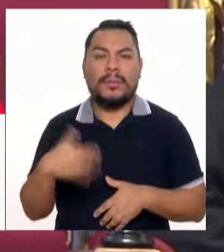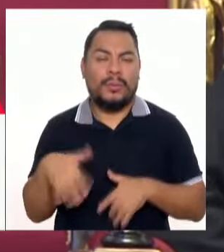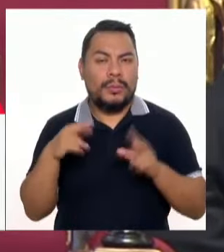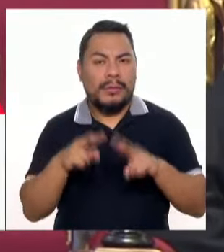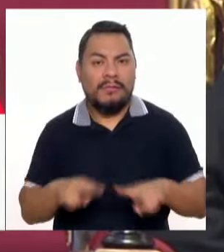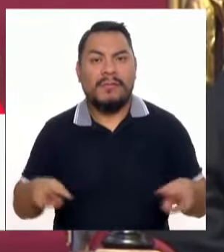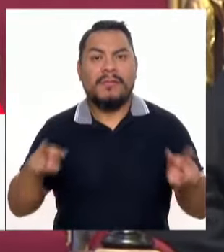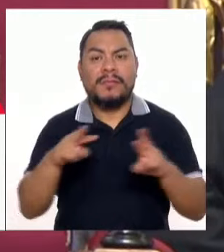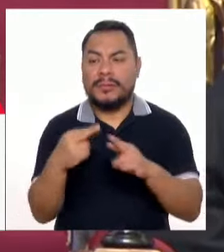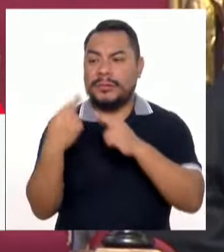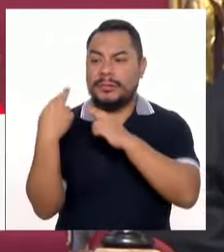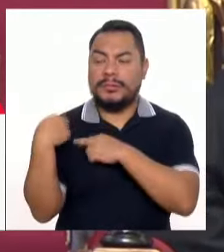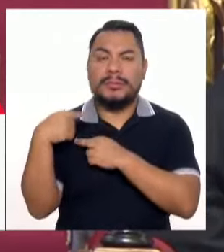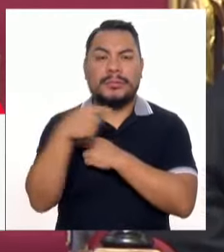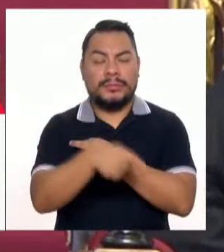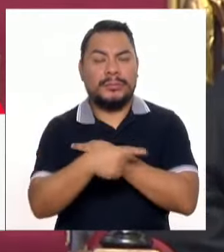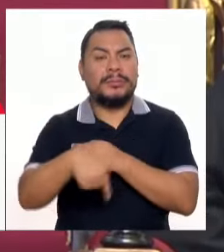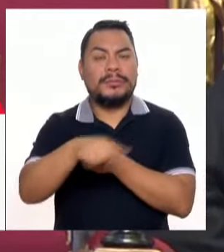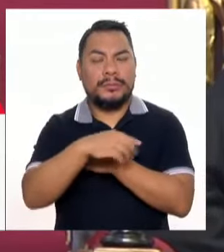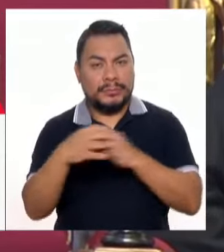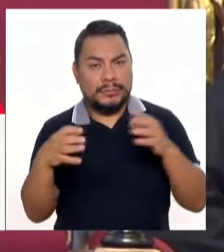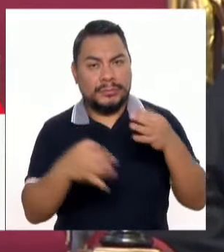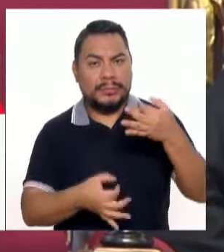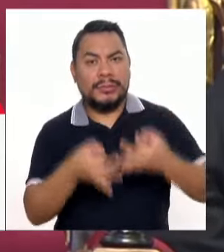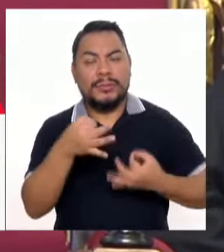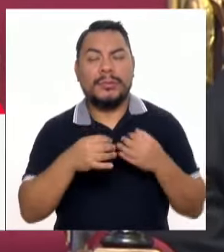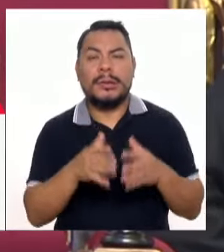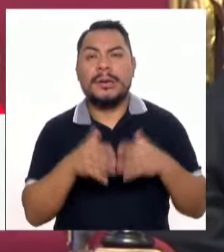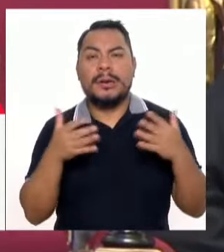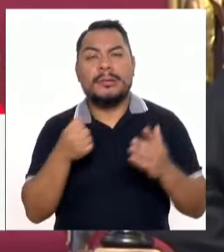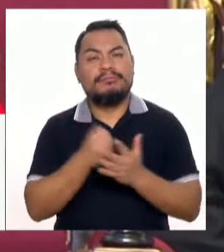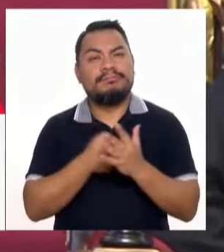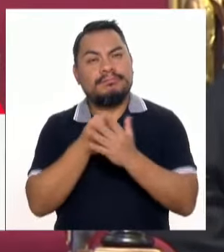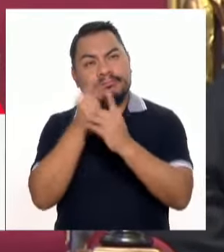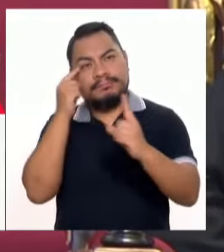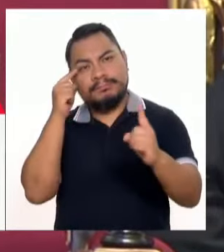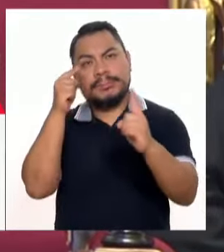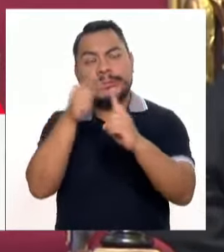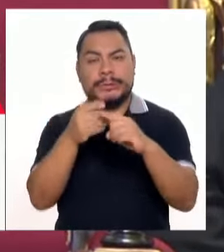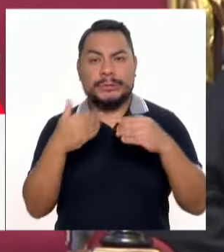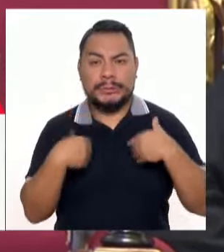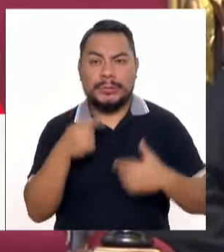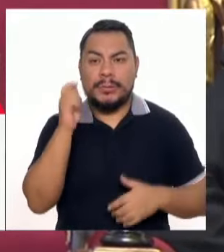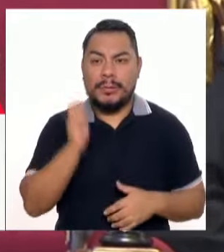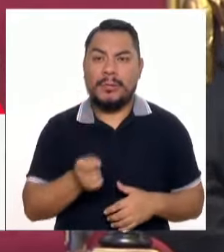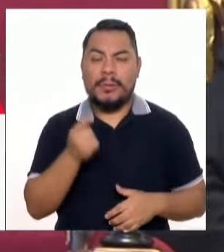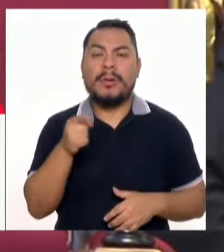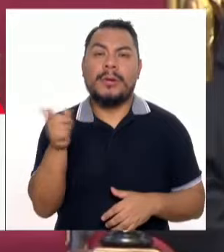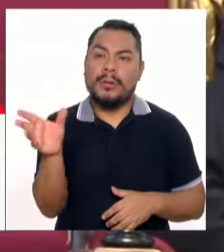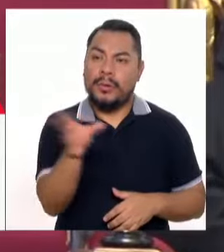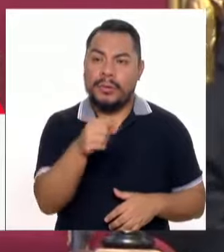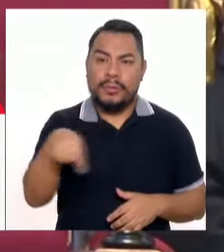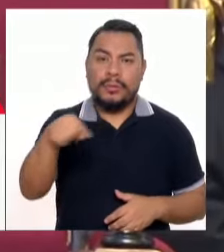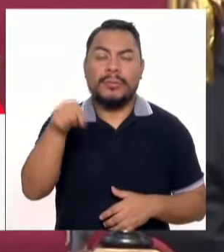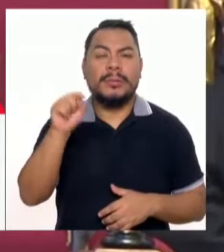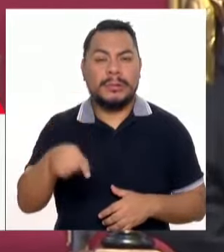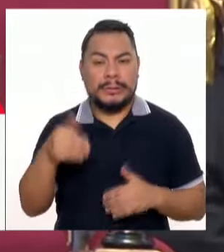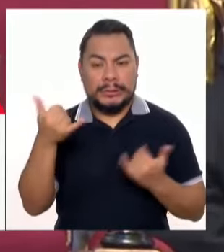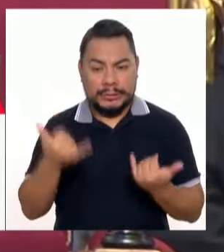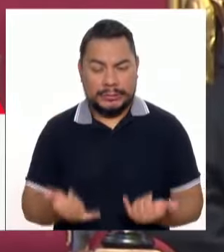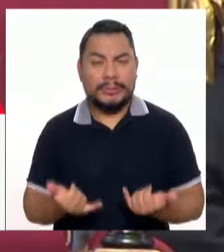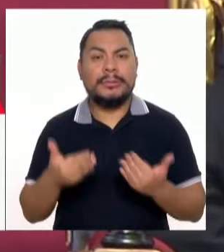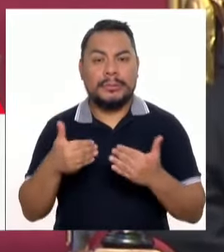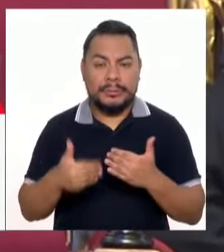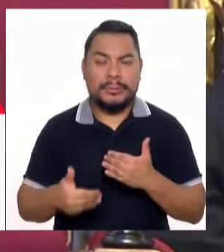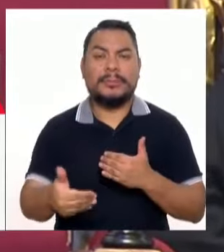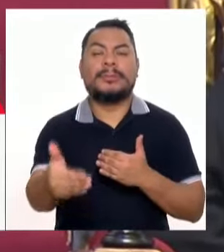el rol de la judicatura y de los grandes retos que tienen las juezas y jueces en el presente y